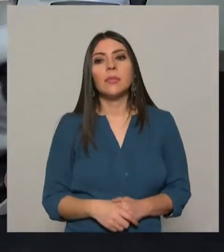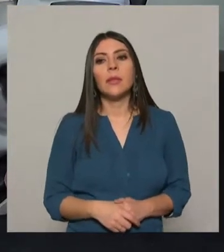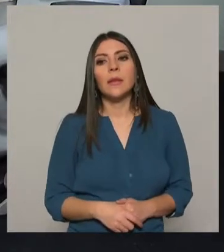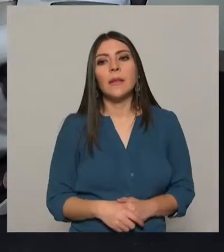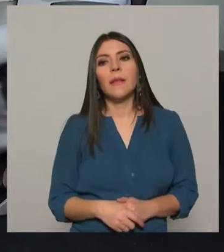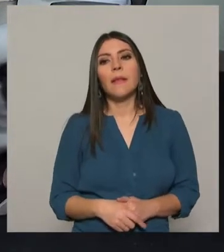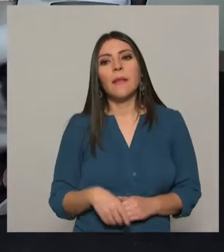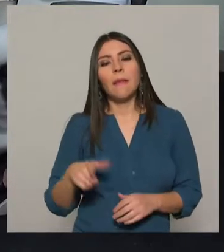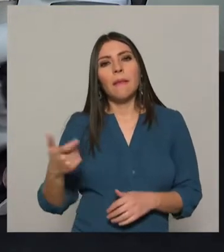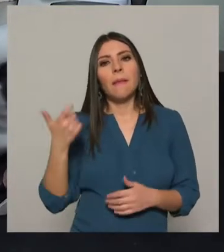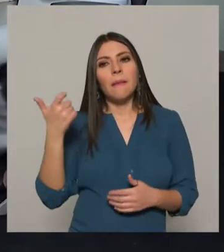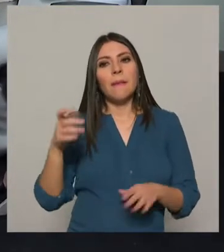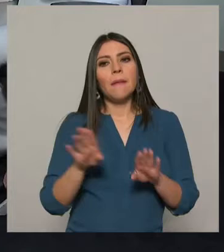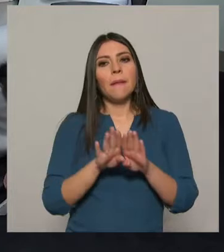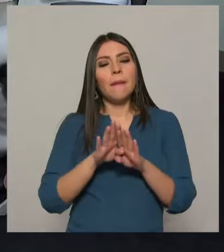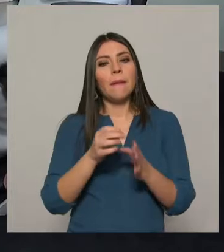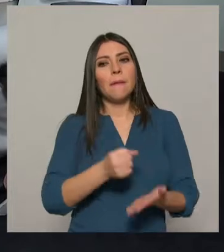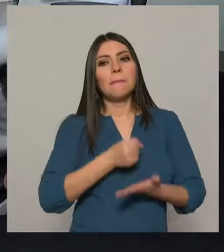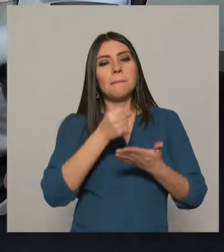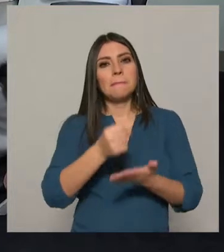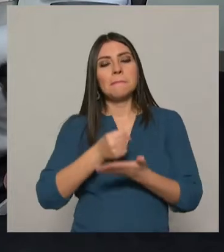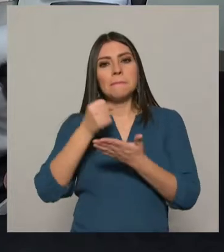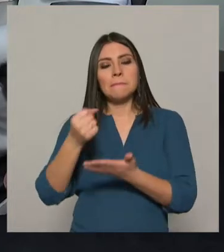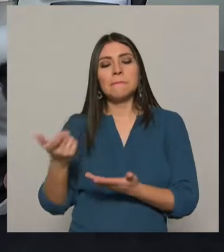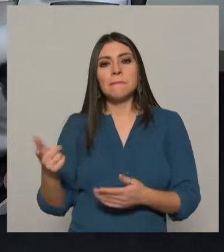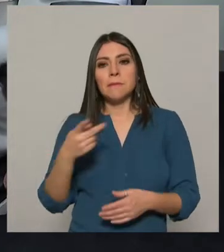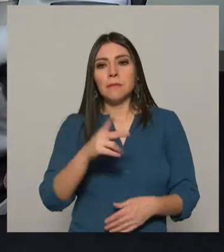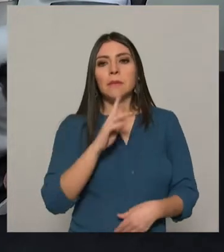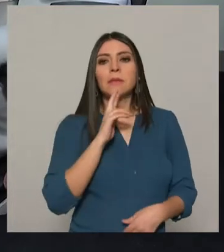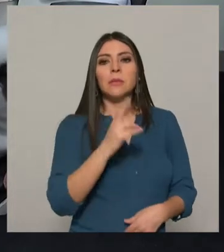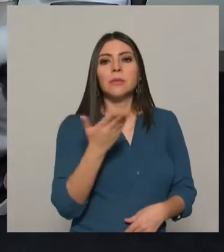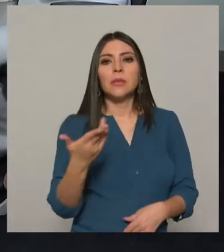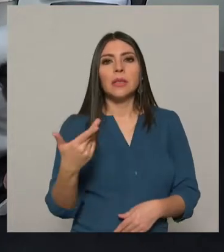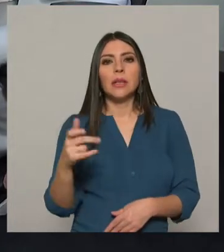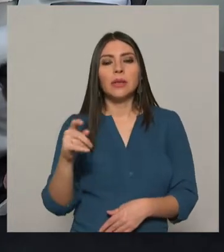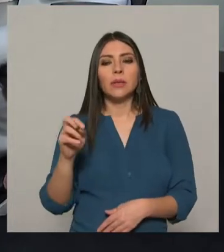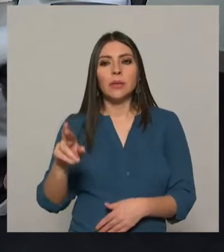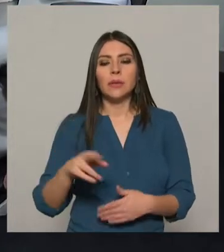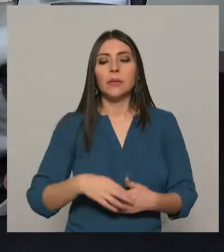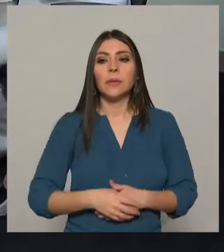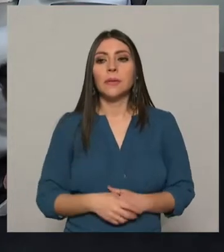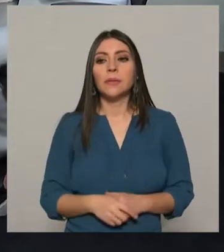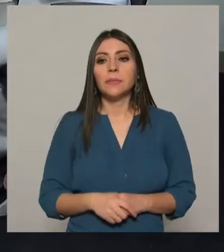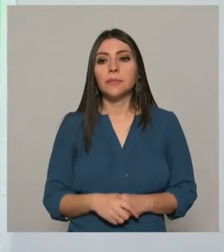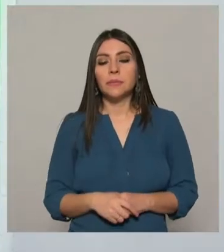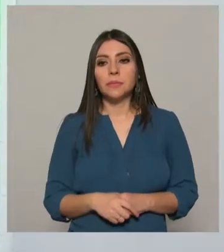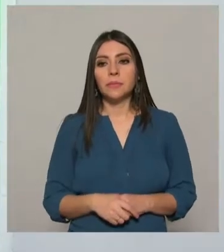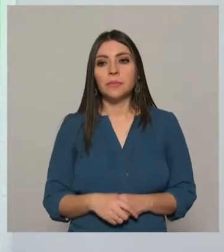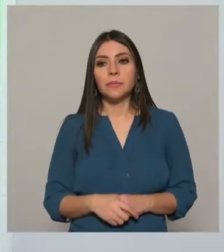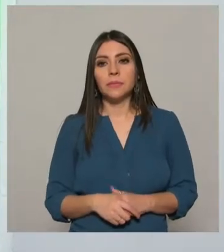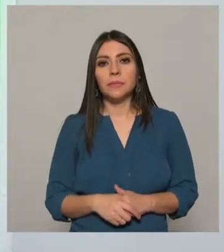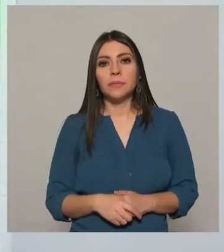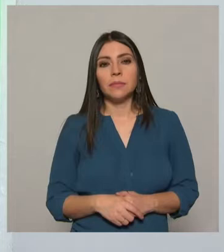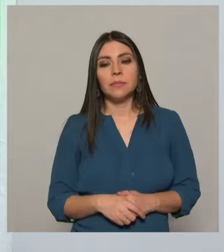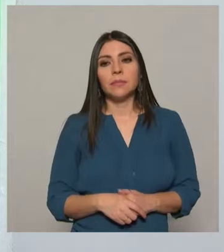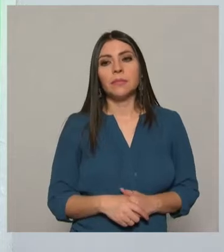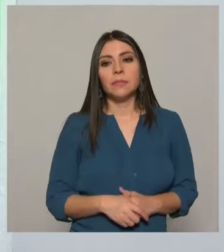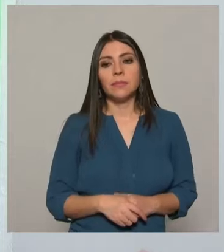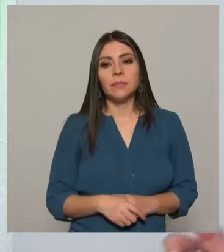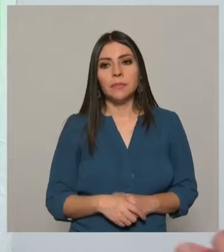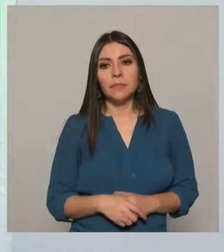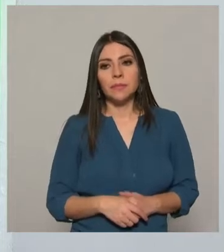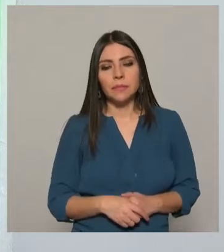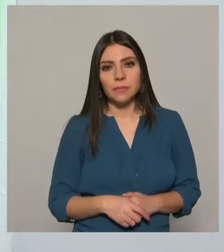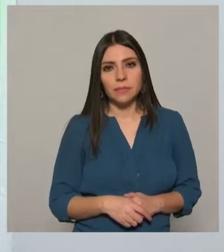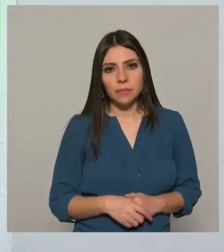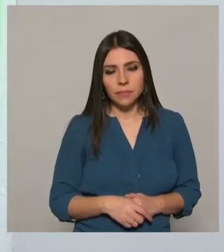proyectos de infraestructura? Bueno, la respuesta, Héctor Barrera. Pues la verdad que quisiera aunar un poquito más en